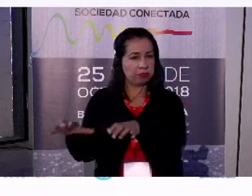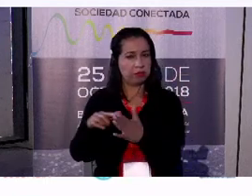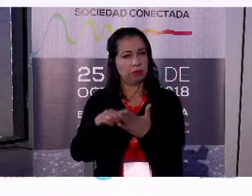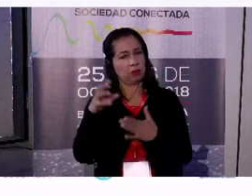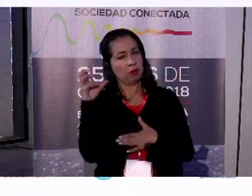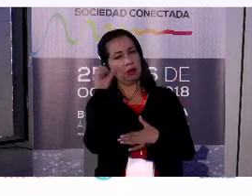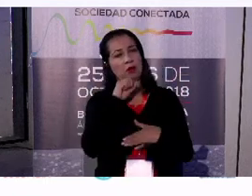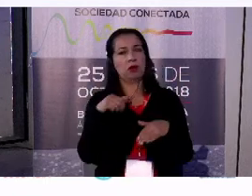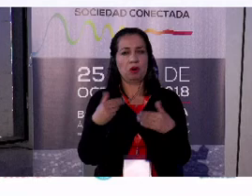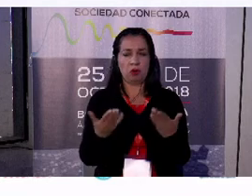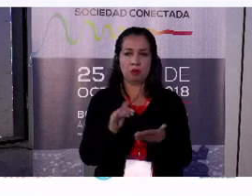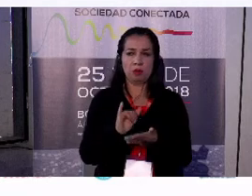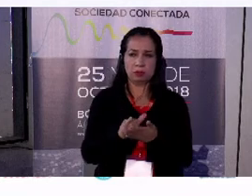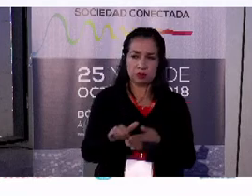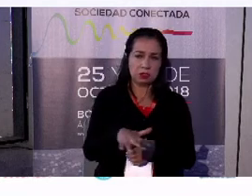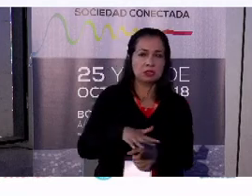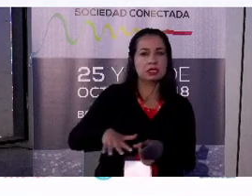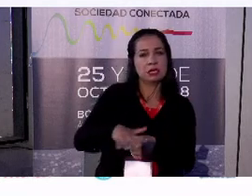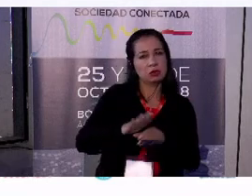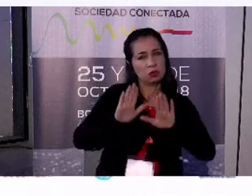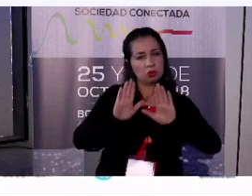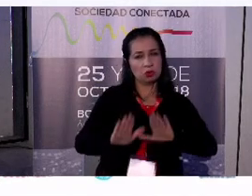comportar en